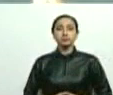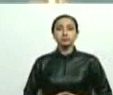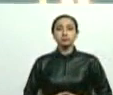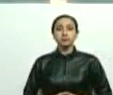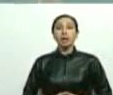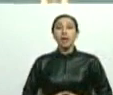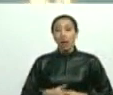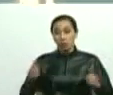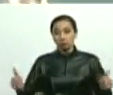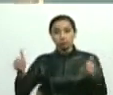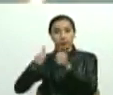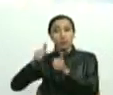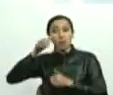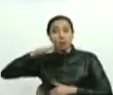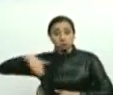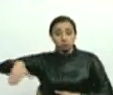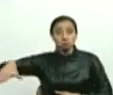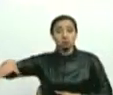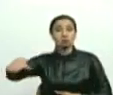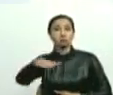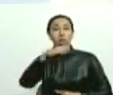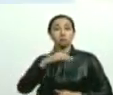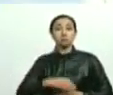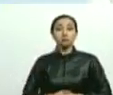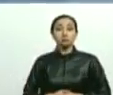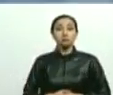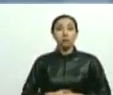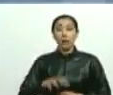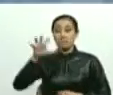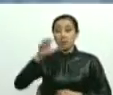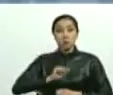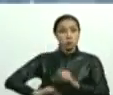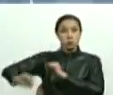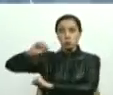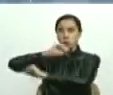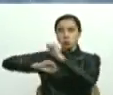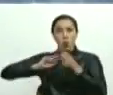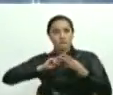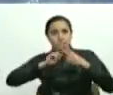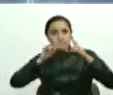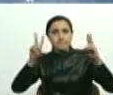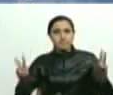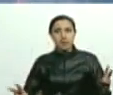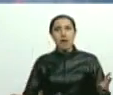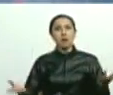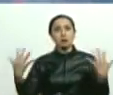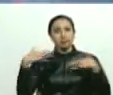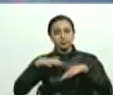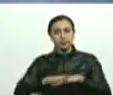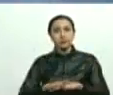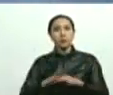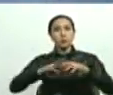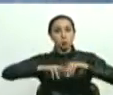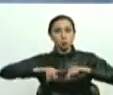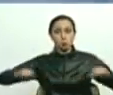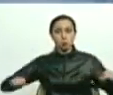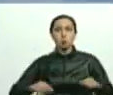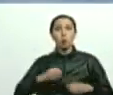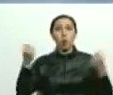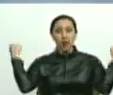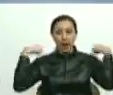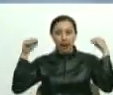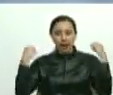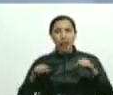cívico-militar, de nuestra patria para la defensa de la paz, la integridad territorial, el ejercicio de la